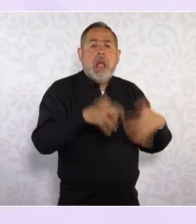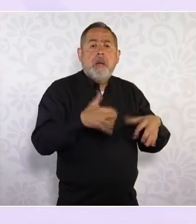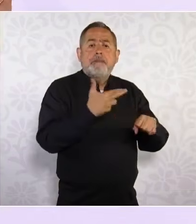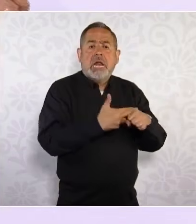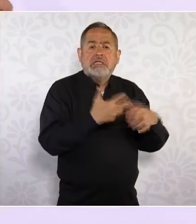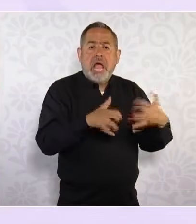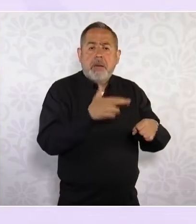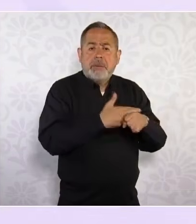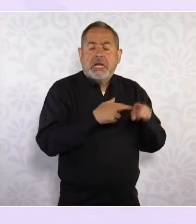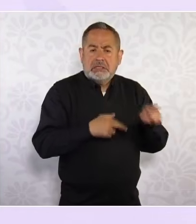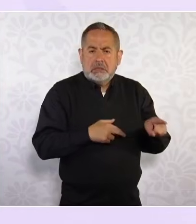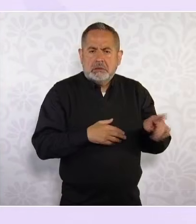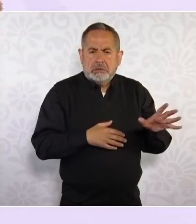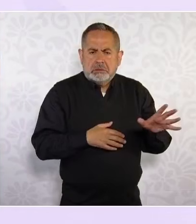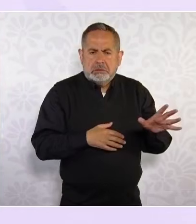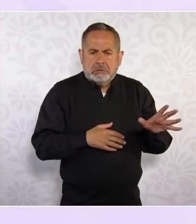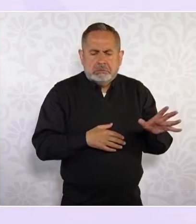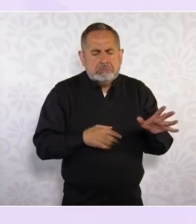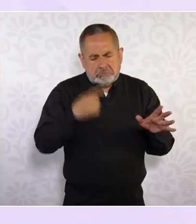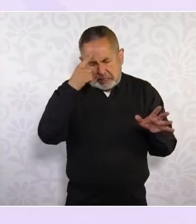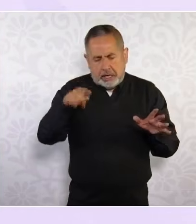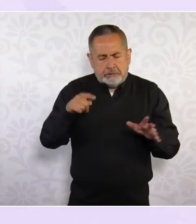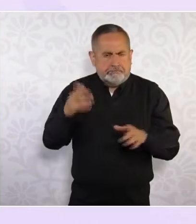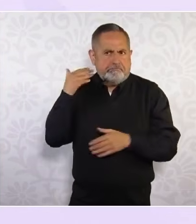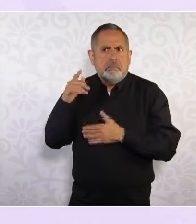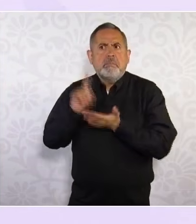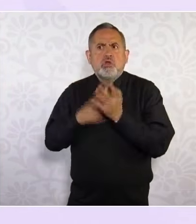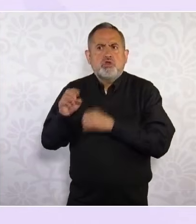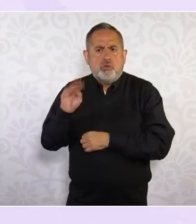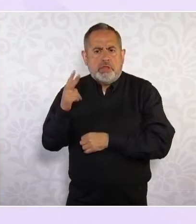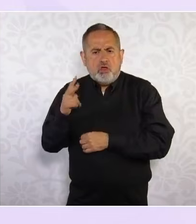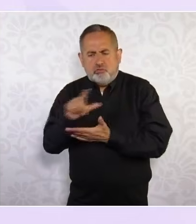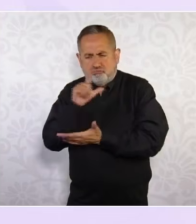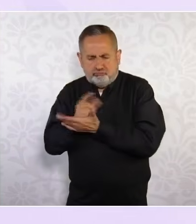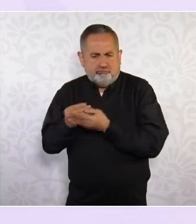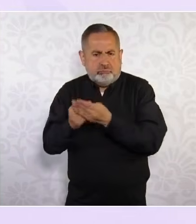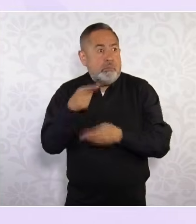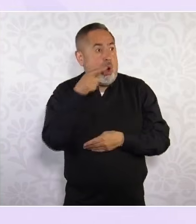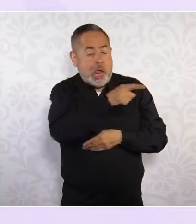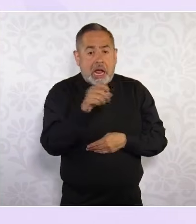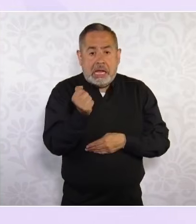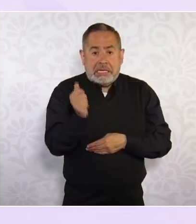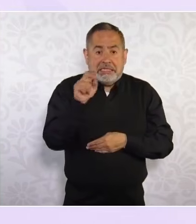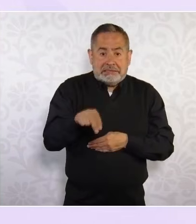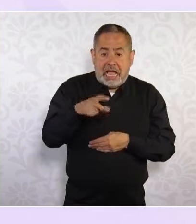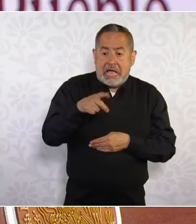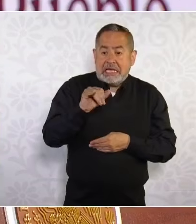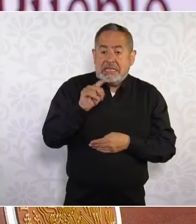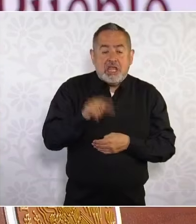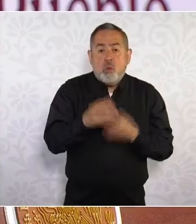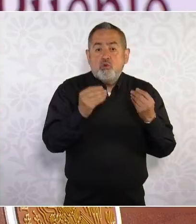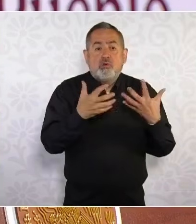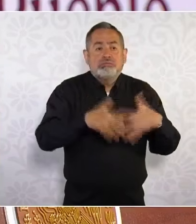También ocurre ya en otros sitios a partir de la reforma del 92. Pero particularmente San Quintín tiene muchos años de